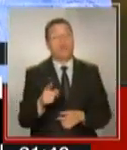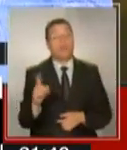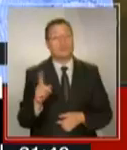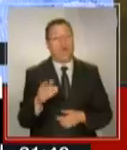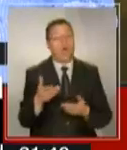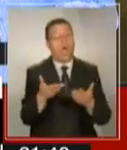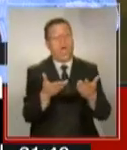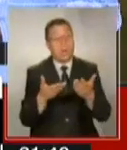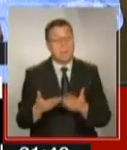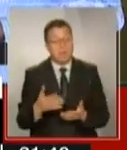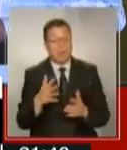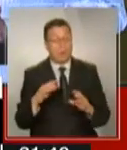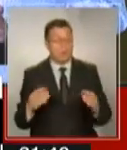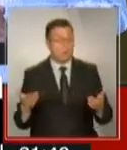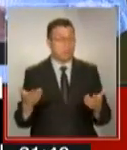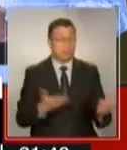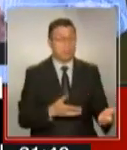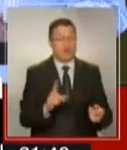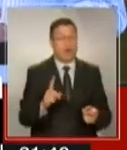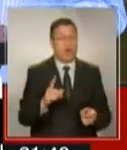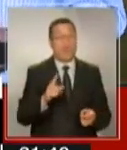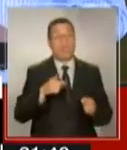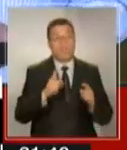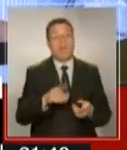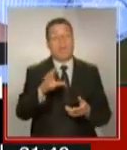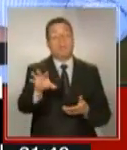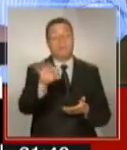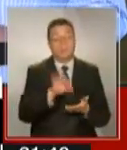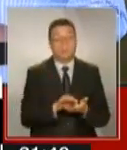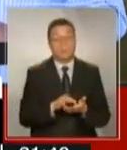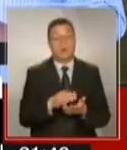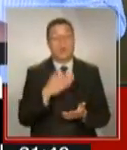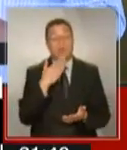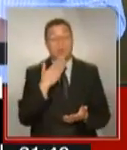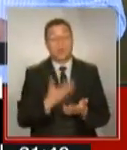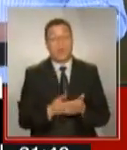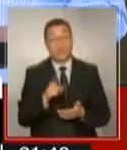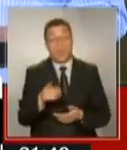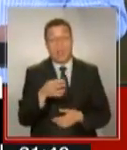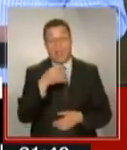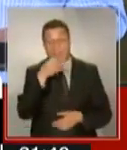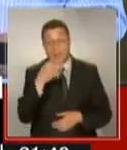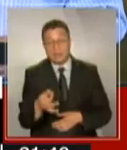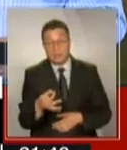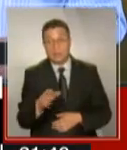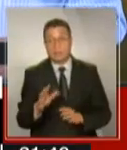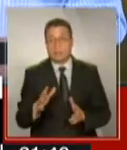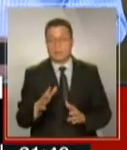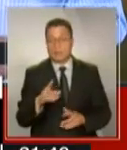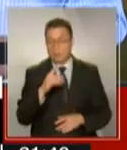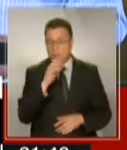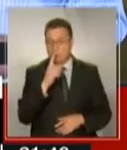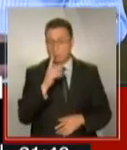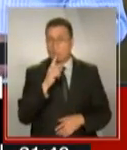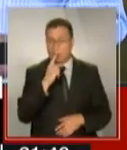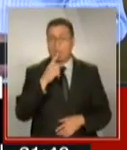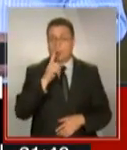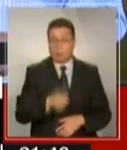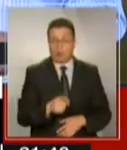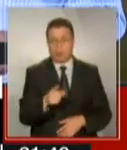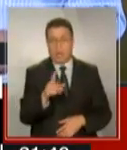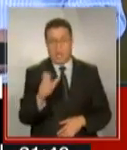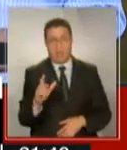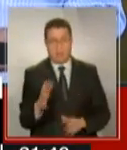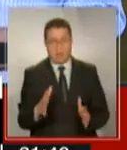invitado espontáneamente y tienen que incorporarlo cuando él así lo manifiesta, parece más bien una imposición de él.